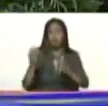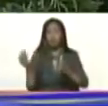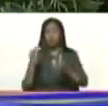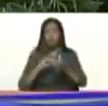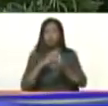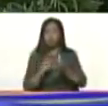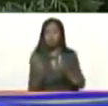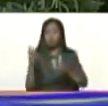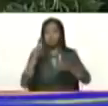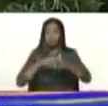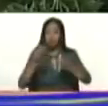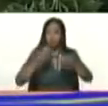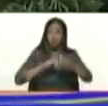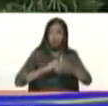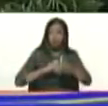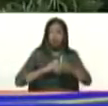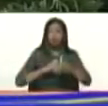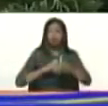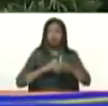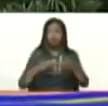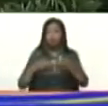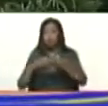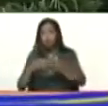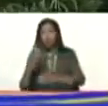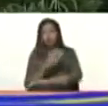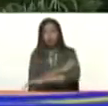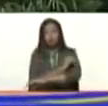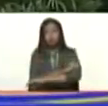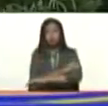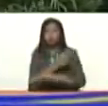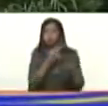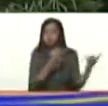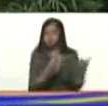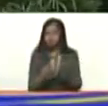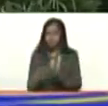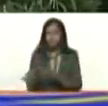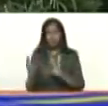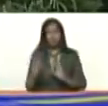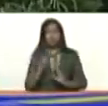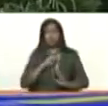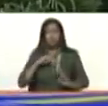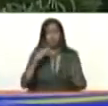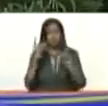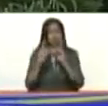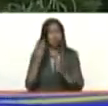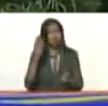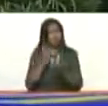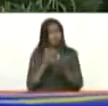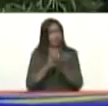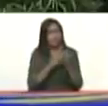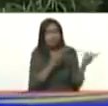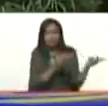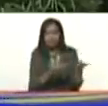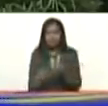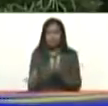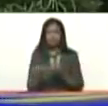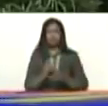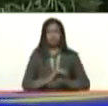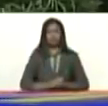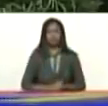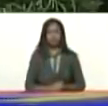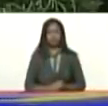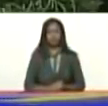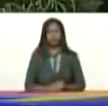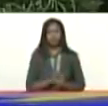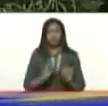para sentarnos en la mesa con ese sector de oposición, bienvenido. Diálogo siempre bienvenido. Muchos de